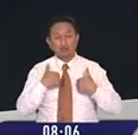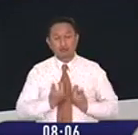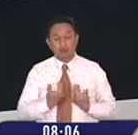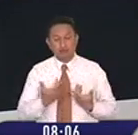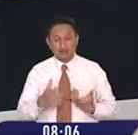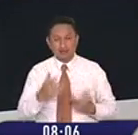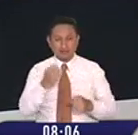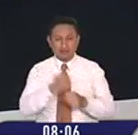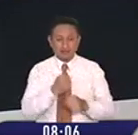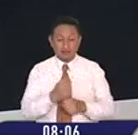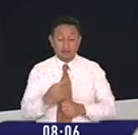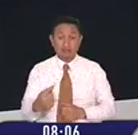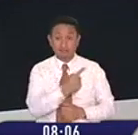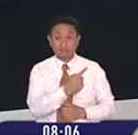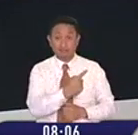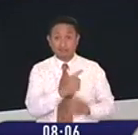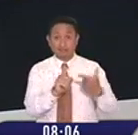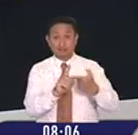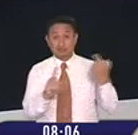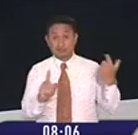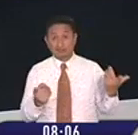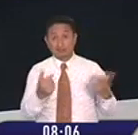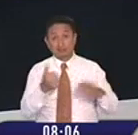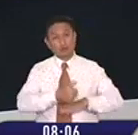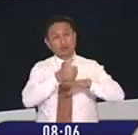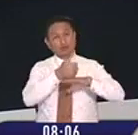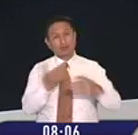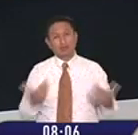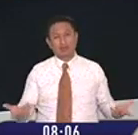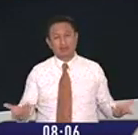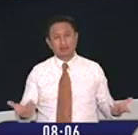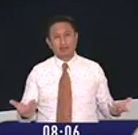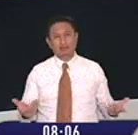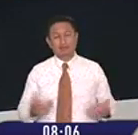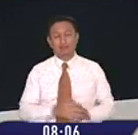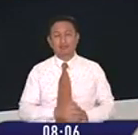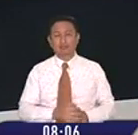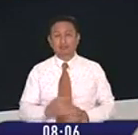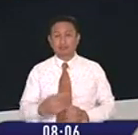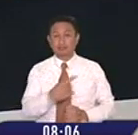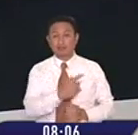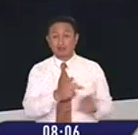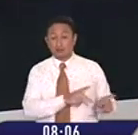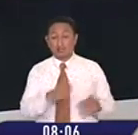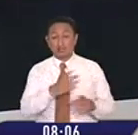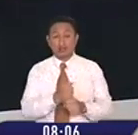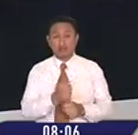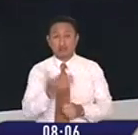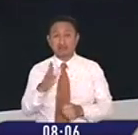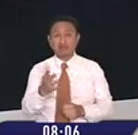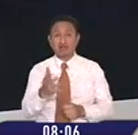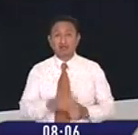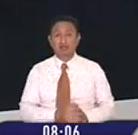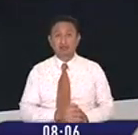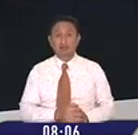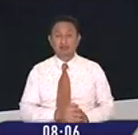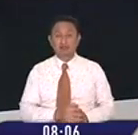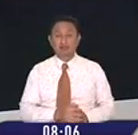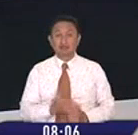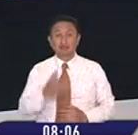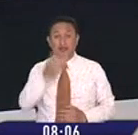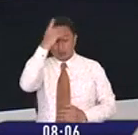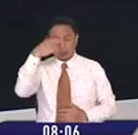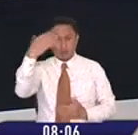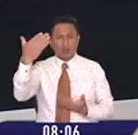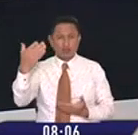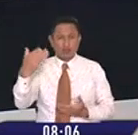arduo para encontrarse con esto. Autoridades. Autoridades, no hay planes de seguridad, no hay decisión